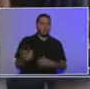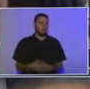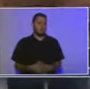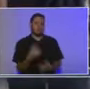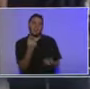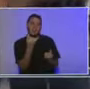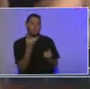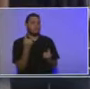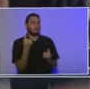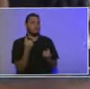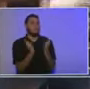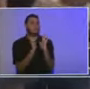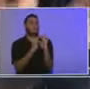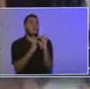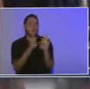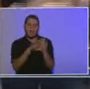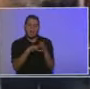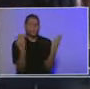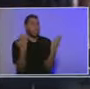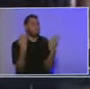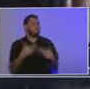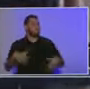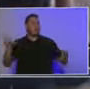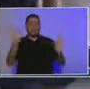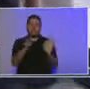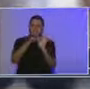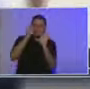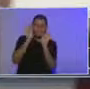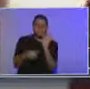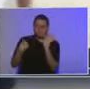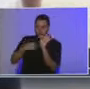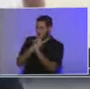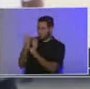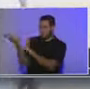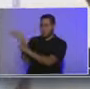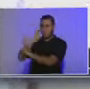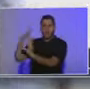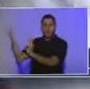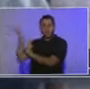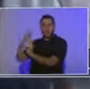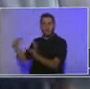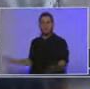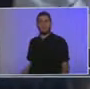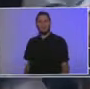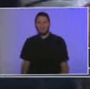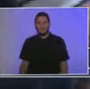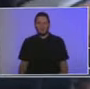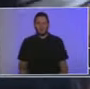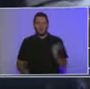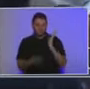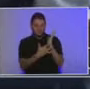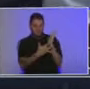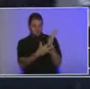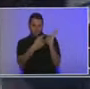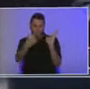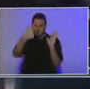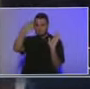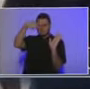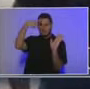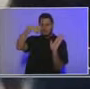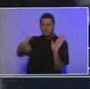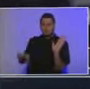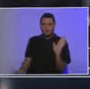la página de internet y no tenemos que estar toda esta gente aquí. La tecnología, ¿para qué entonces?